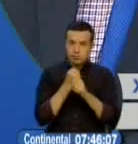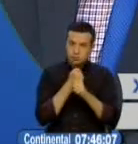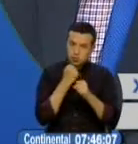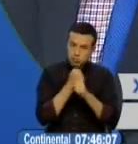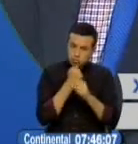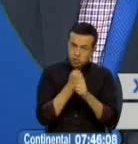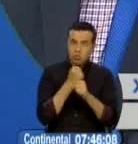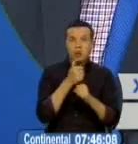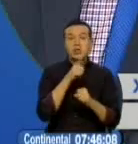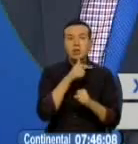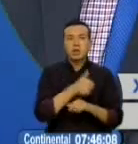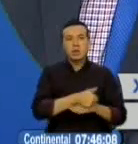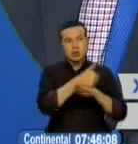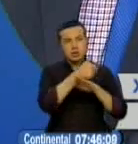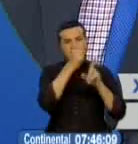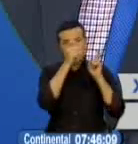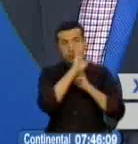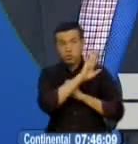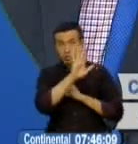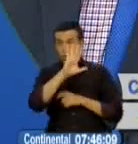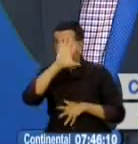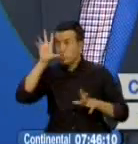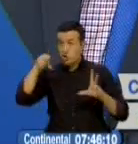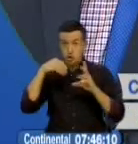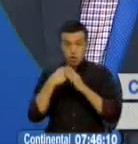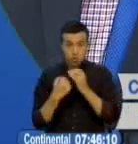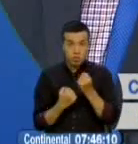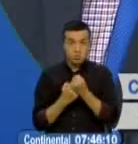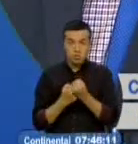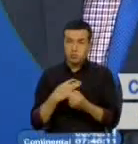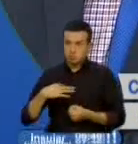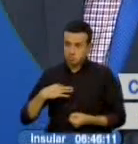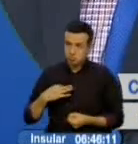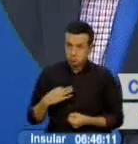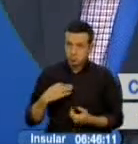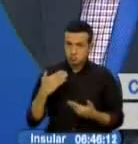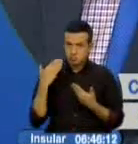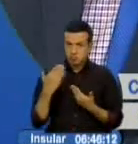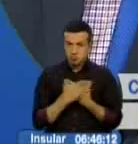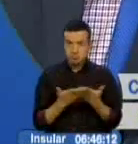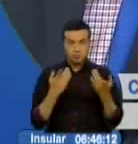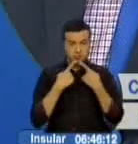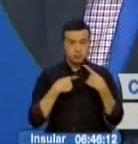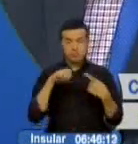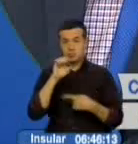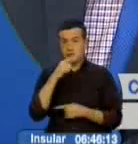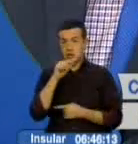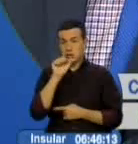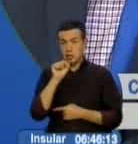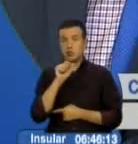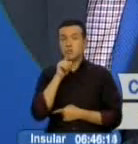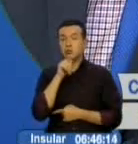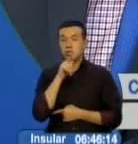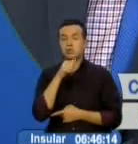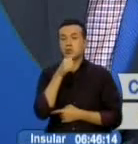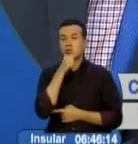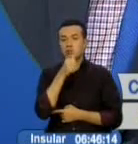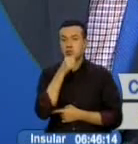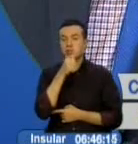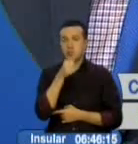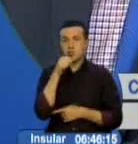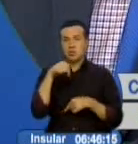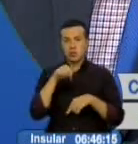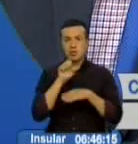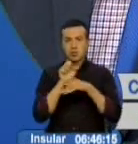las autoridades de control, para que se manifieste la voluntad política. Las declaraciones de Javier Zavala Egas las hizo en el espacio televisivo